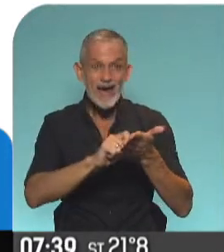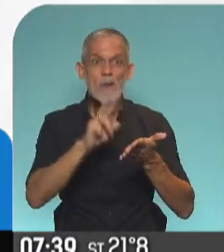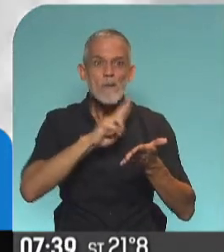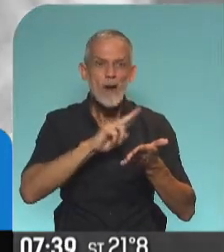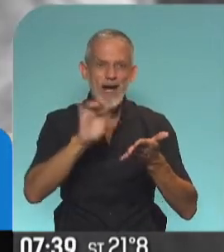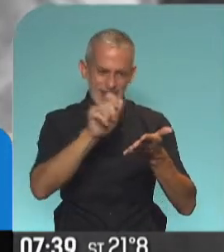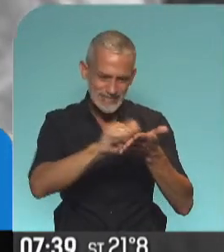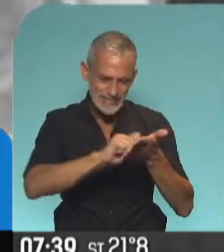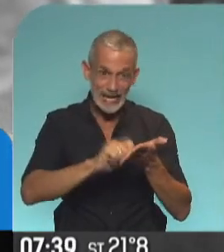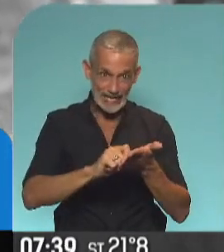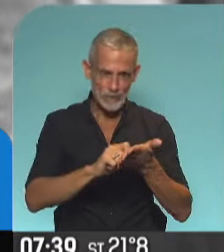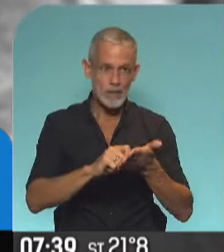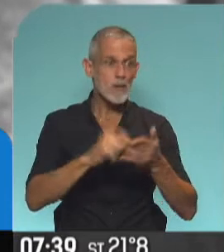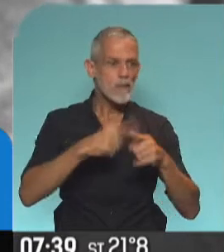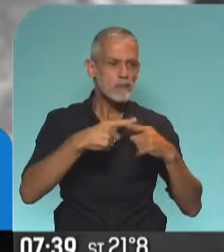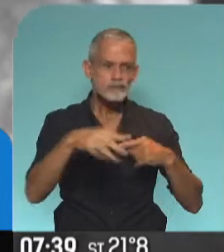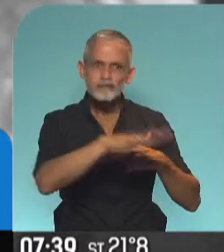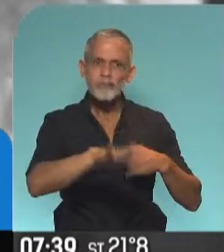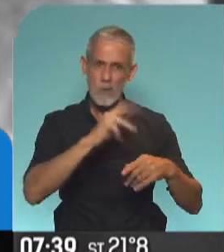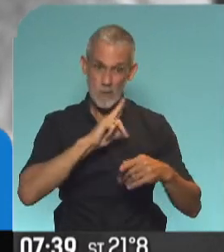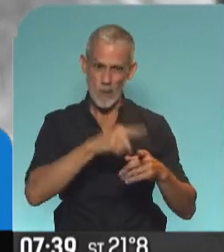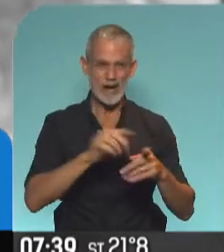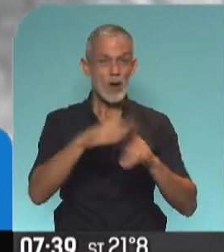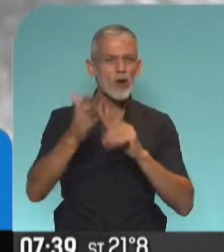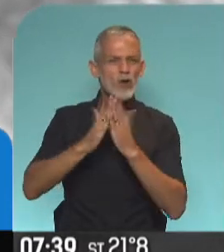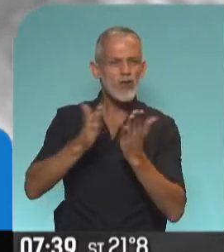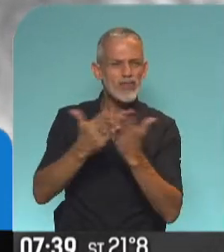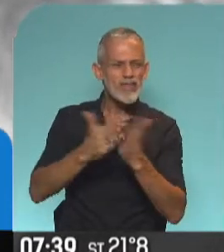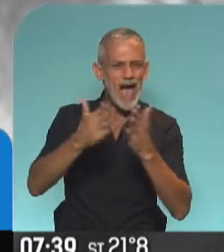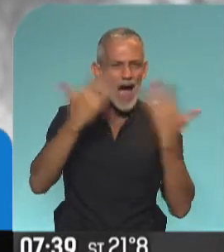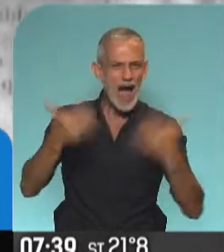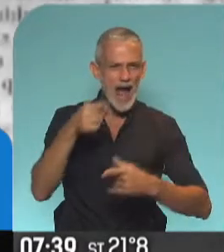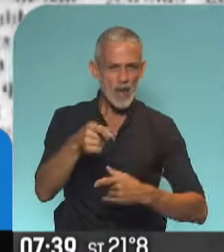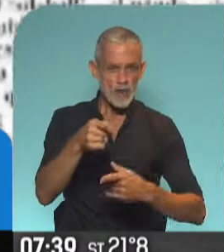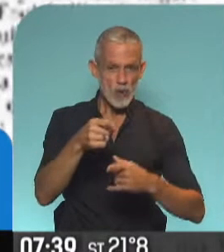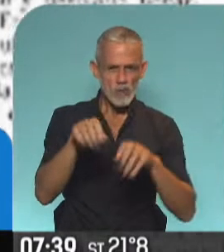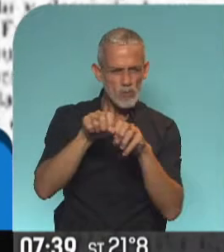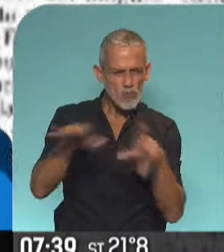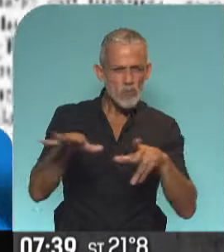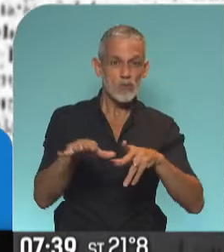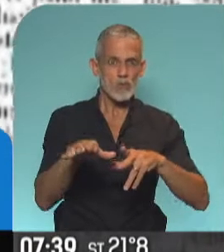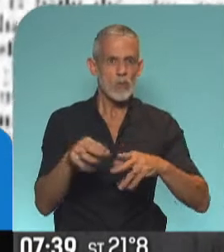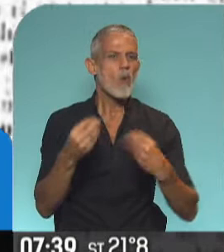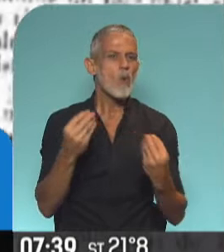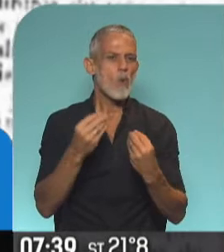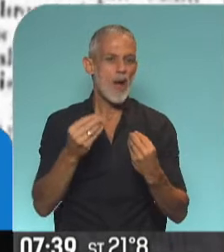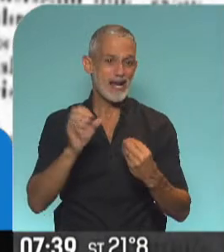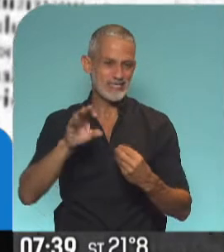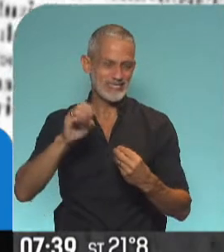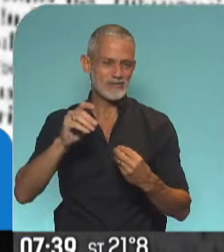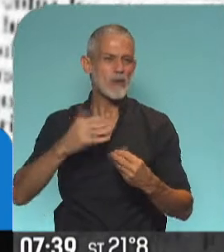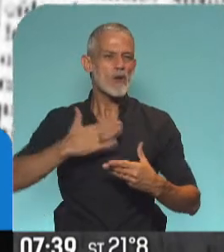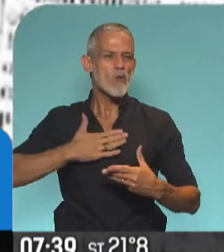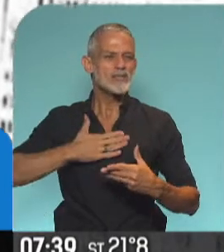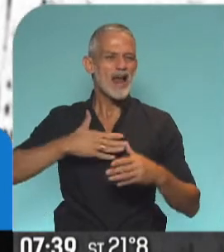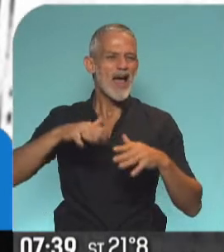para mujeres. Otro de los periódicos, con mucha influencia en las mujeres y en los sectores obreros, fue Nuestra